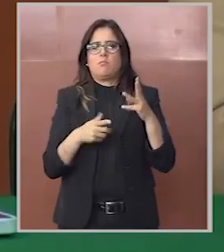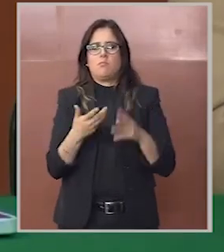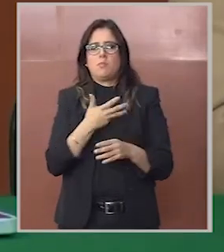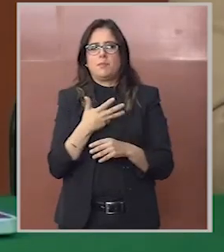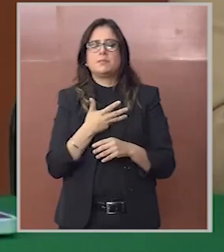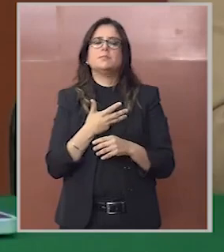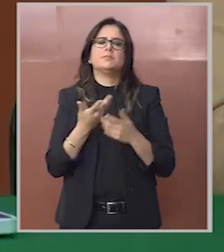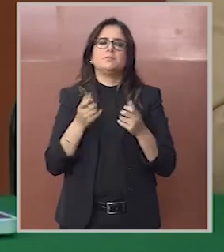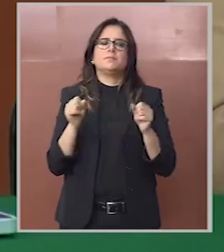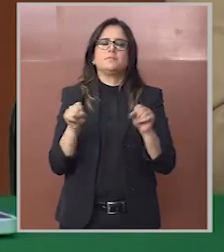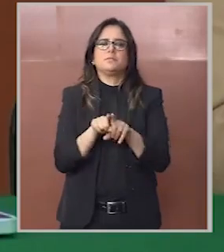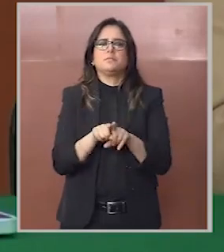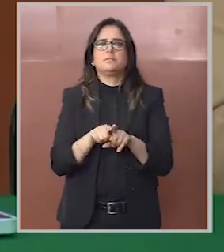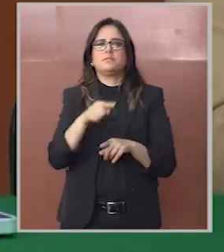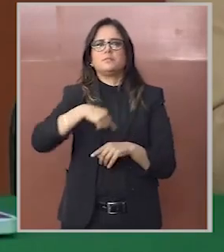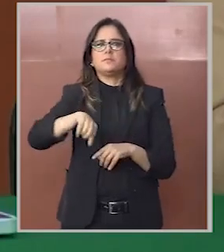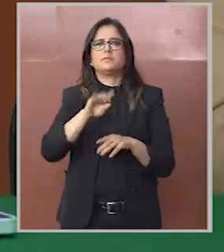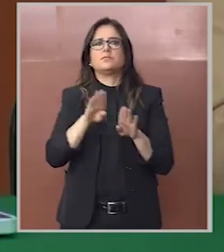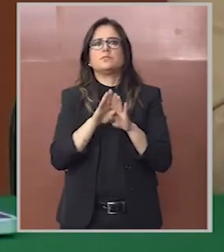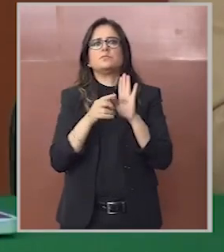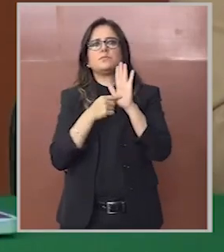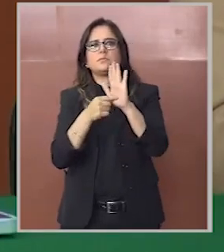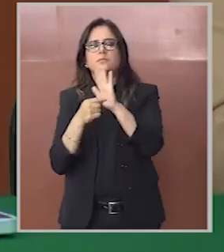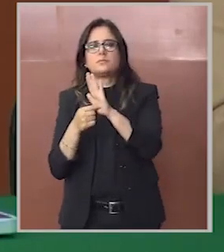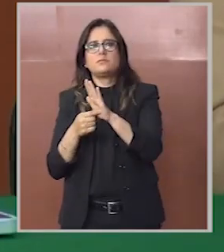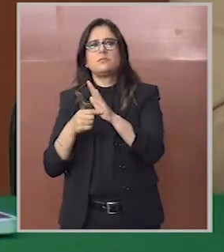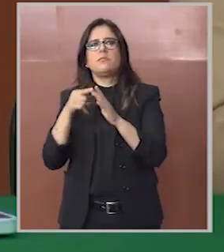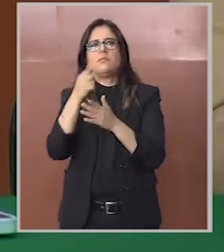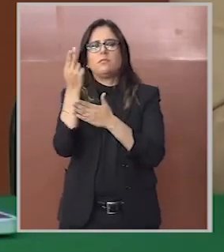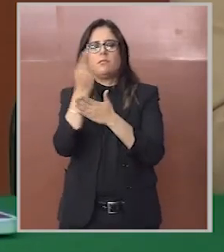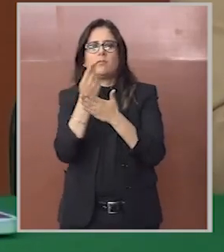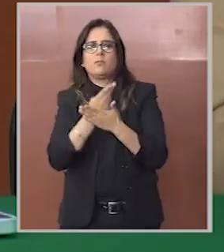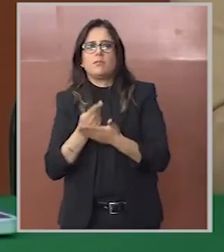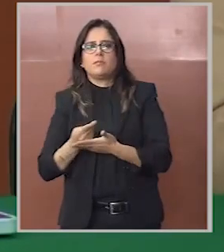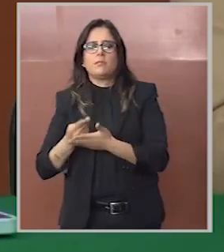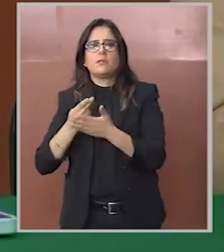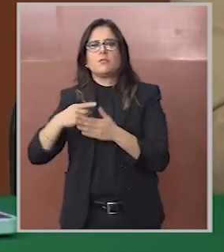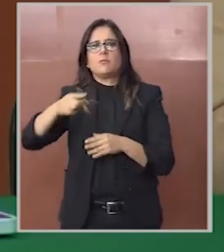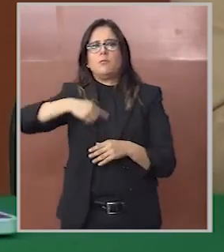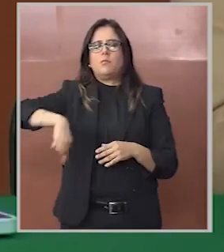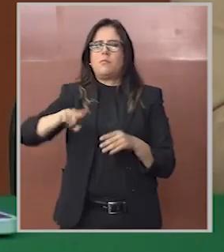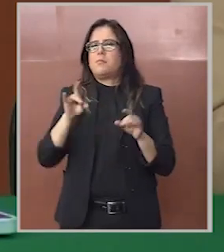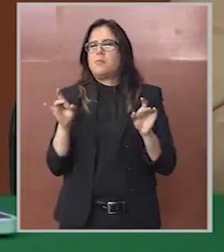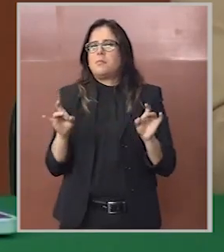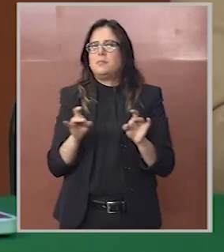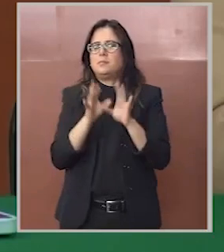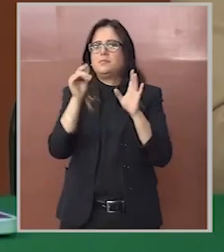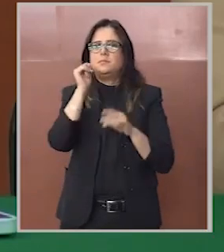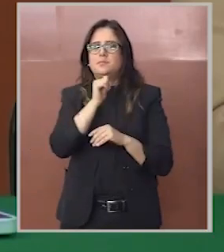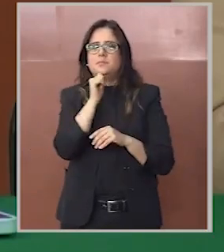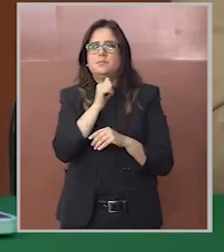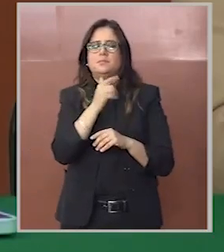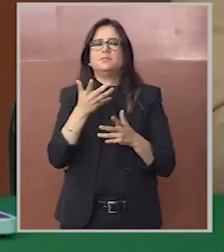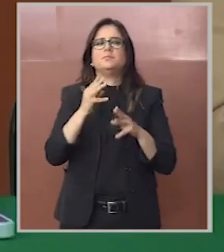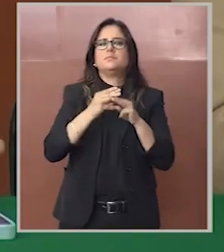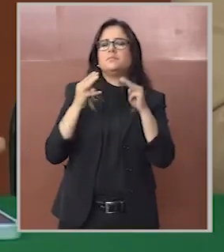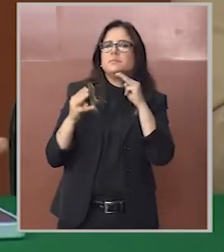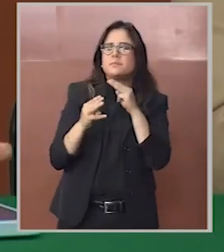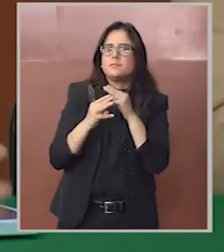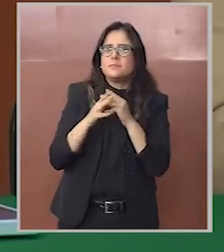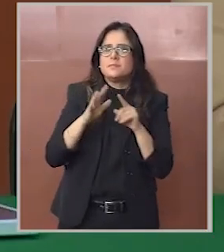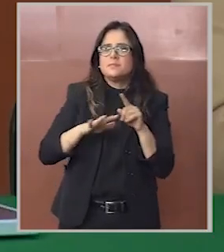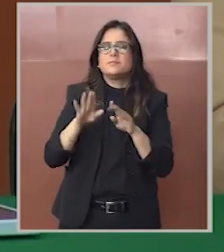también este pues la Ilustración este una de las cosas que nosotras decíamos de repente este se hace materiales